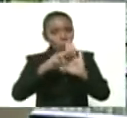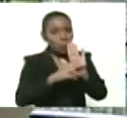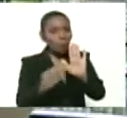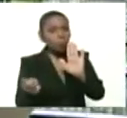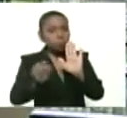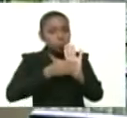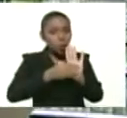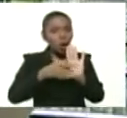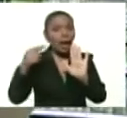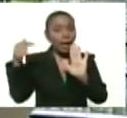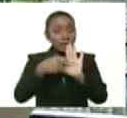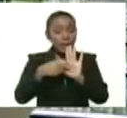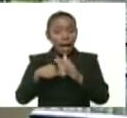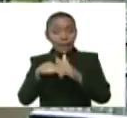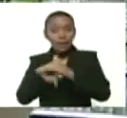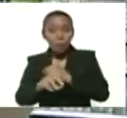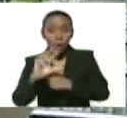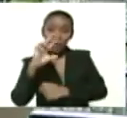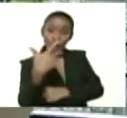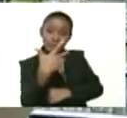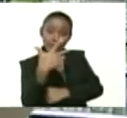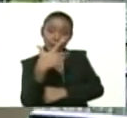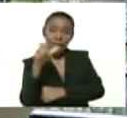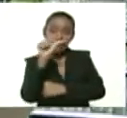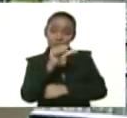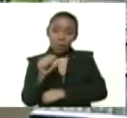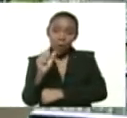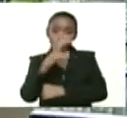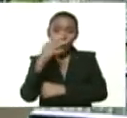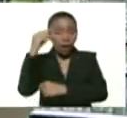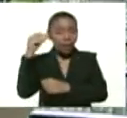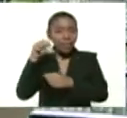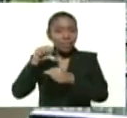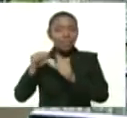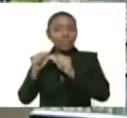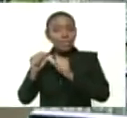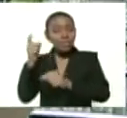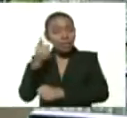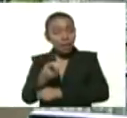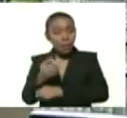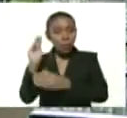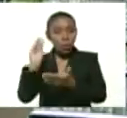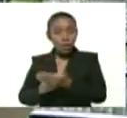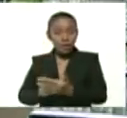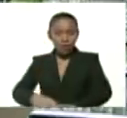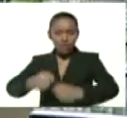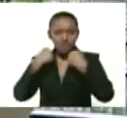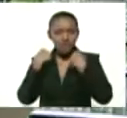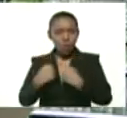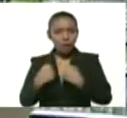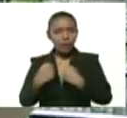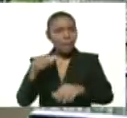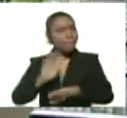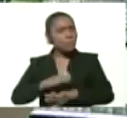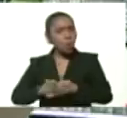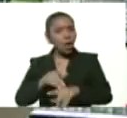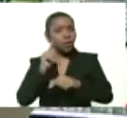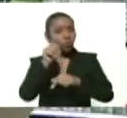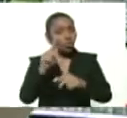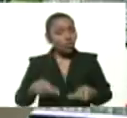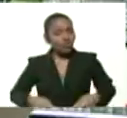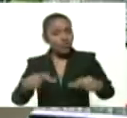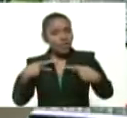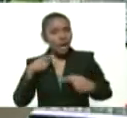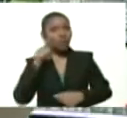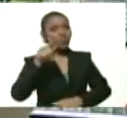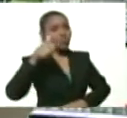ya entramos a la tercera semana de cuarentena que debe mantenerse de manera estricta, porque es por su vida, es por